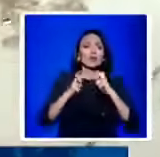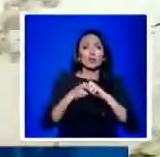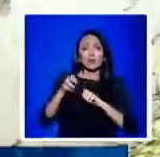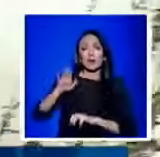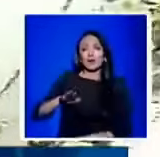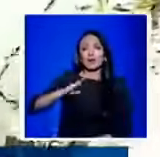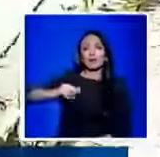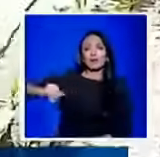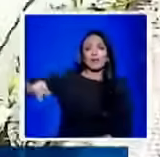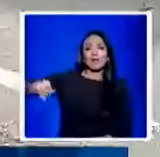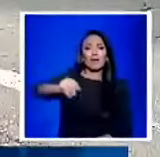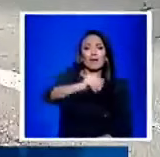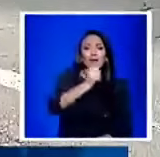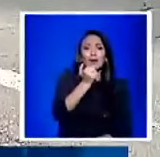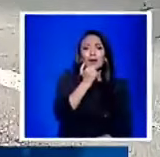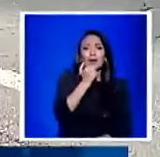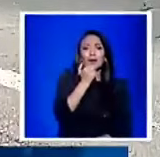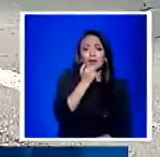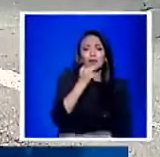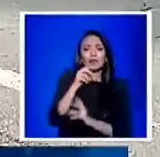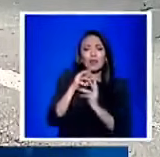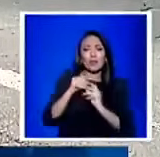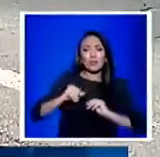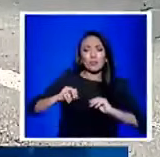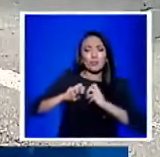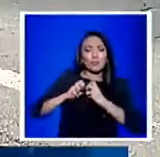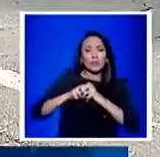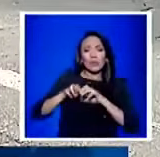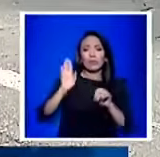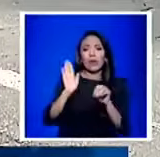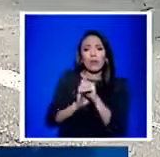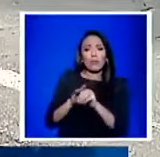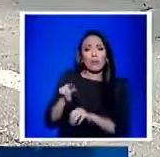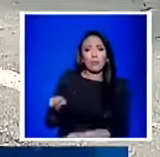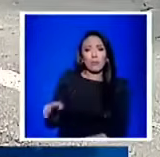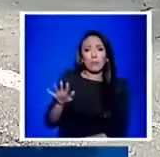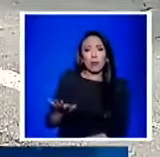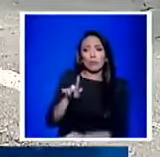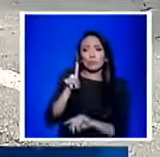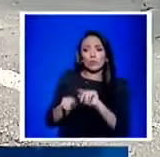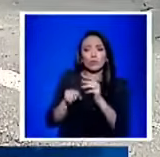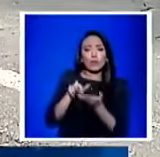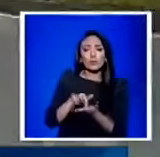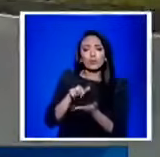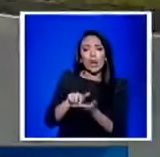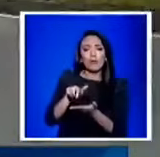de piedras, y no se puede caminar tranquilamente para poder nosotros